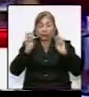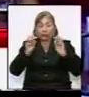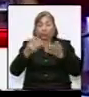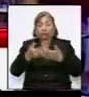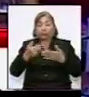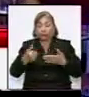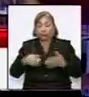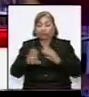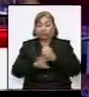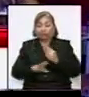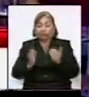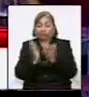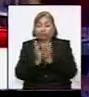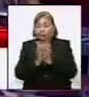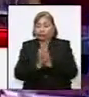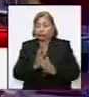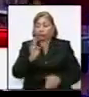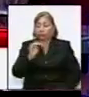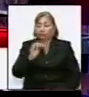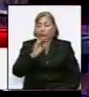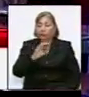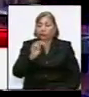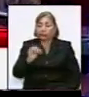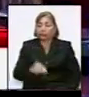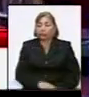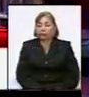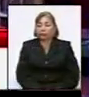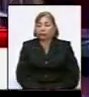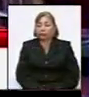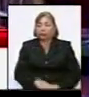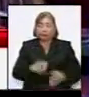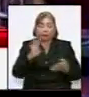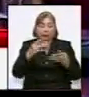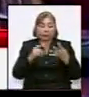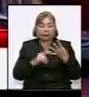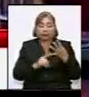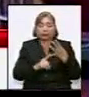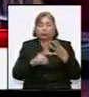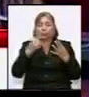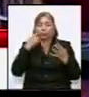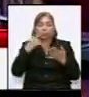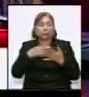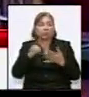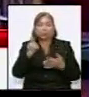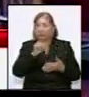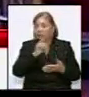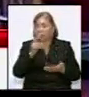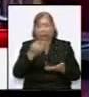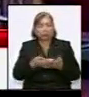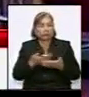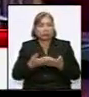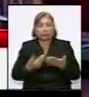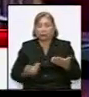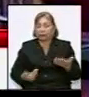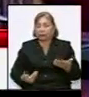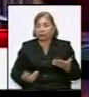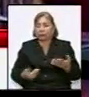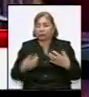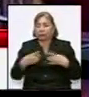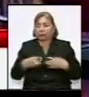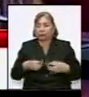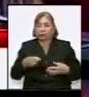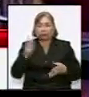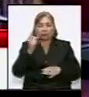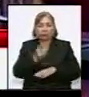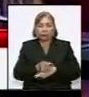programas académicos de la academia de la magistratura la cuarta observación señala que no se habría previsto el agravante del delito